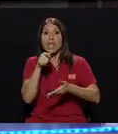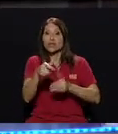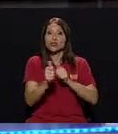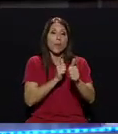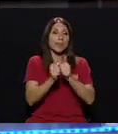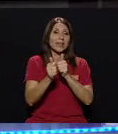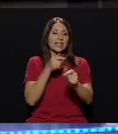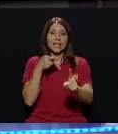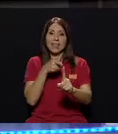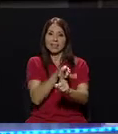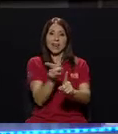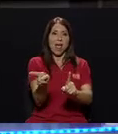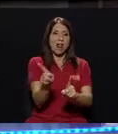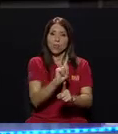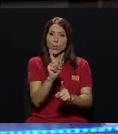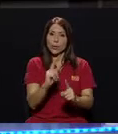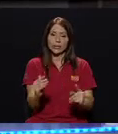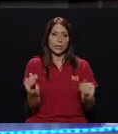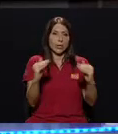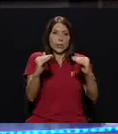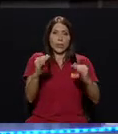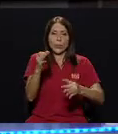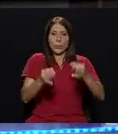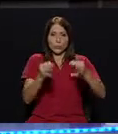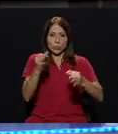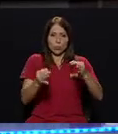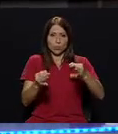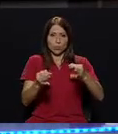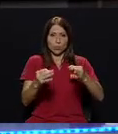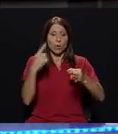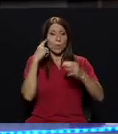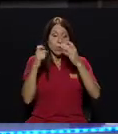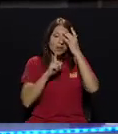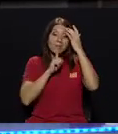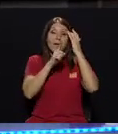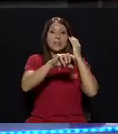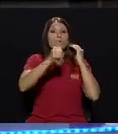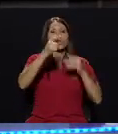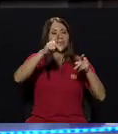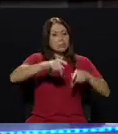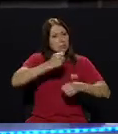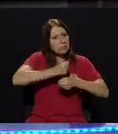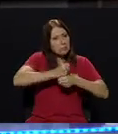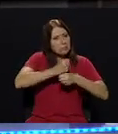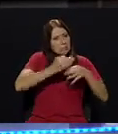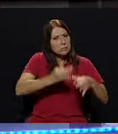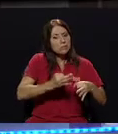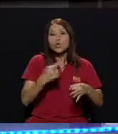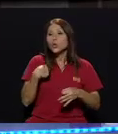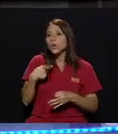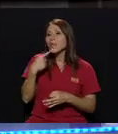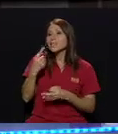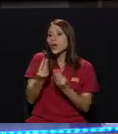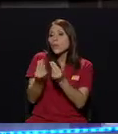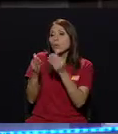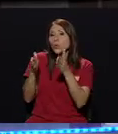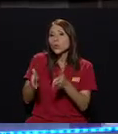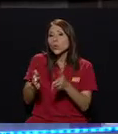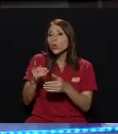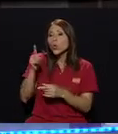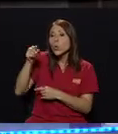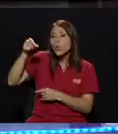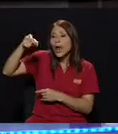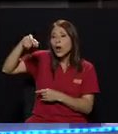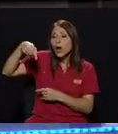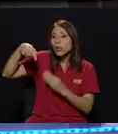desleal e injusta para el productor, el que realmente es el que se está maltratando con las colmenas. Yo le decía a un productor, es que una gota de miel cuesta